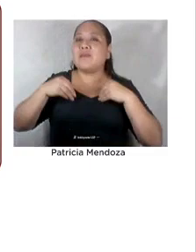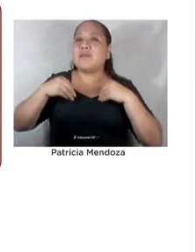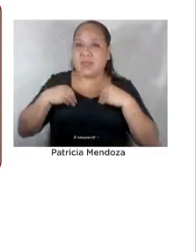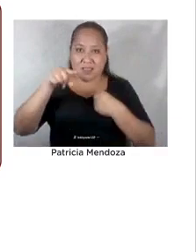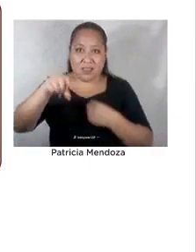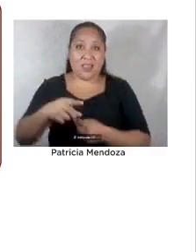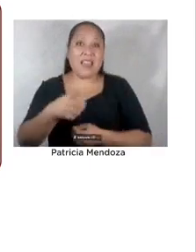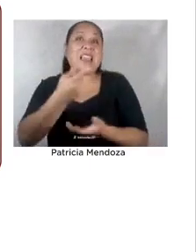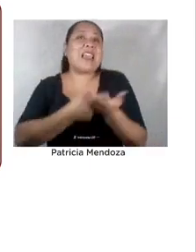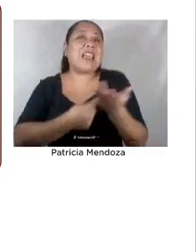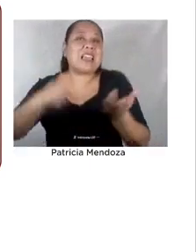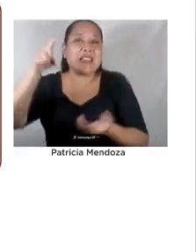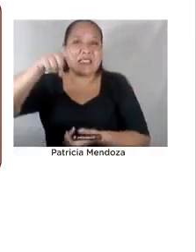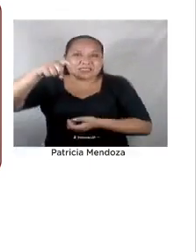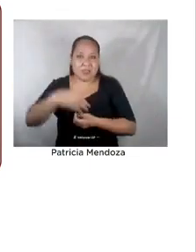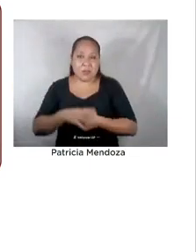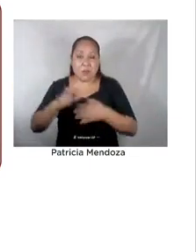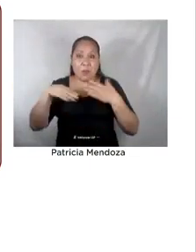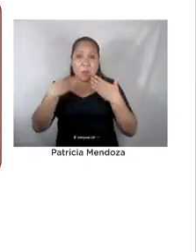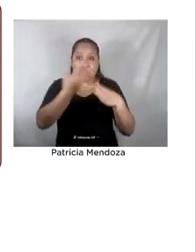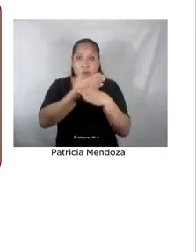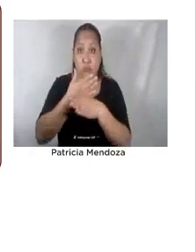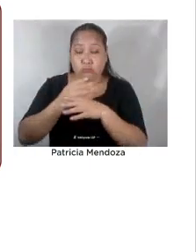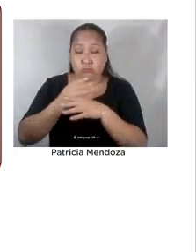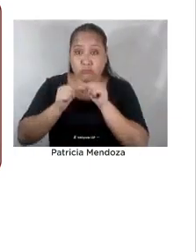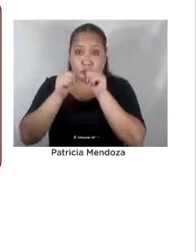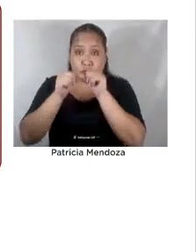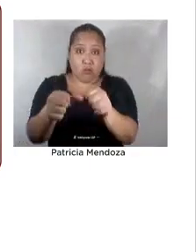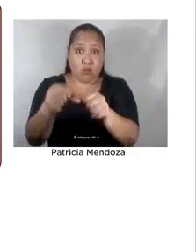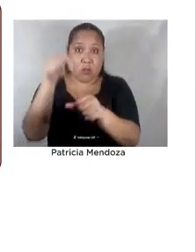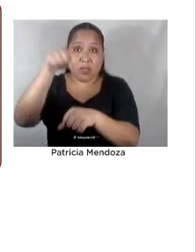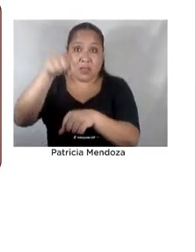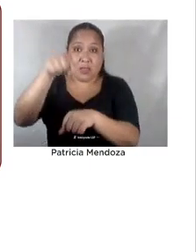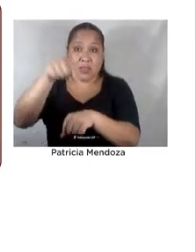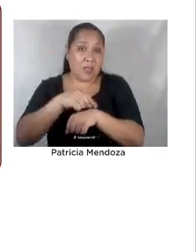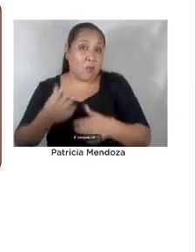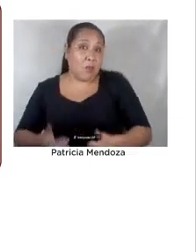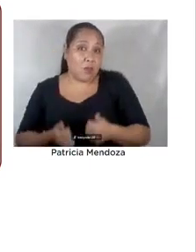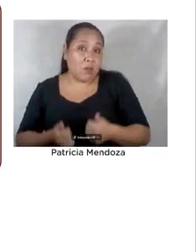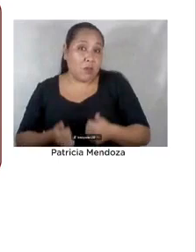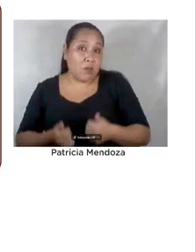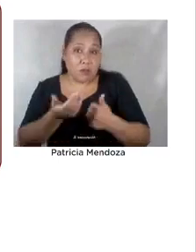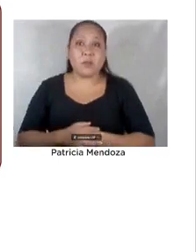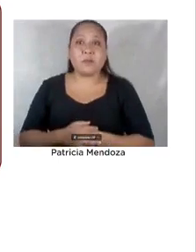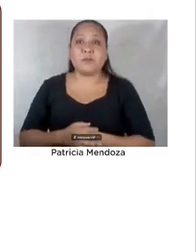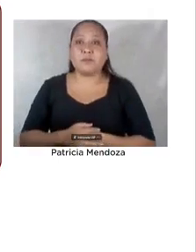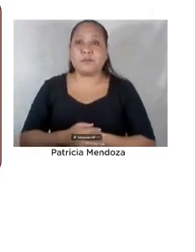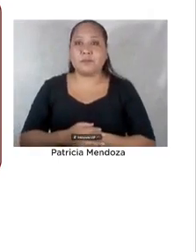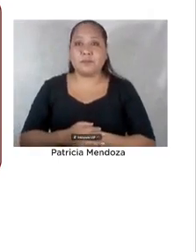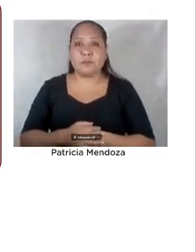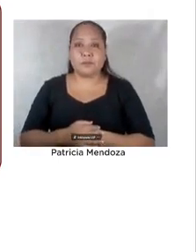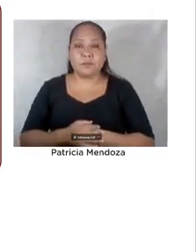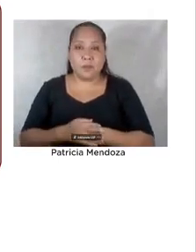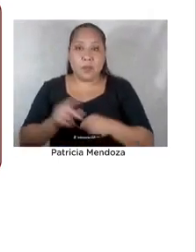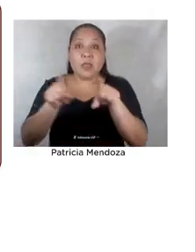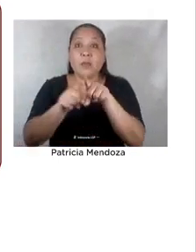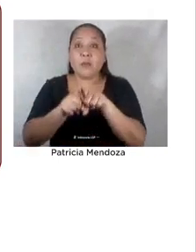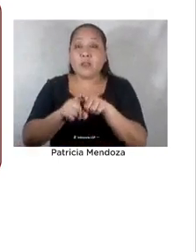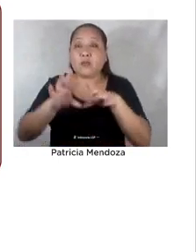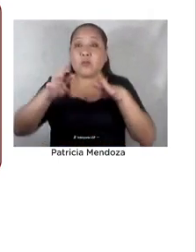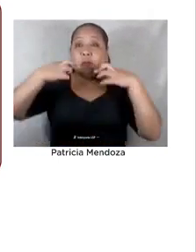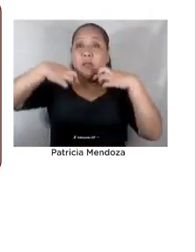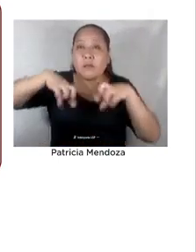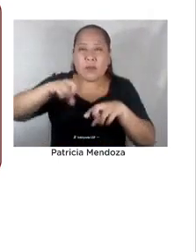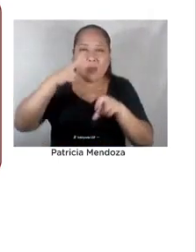vamos a necesitar para poder continuar con ese momento en nuestra vida. Entonces, también nos permite identificar cuáles son